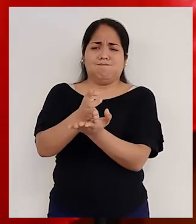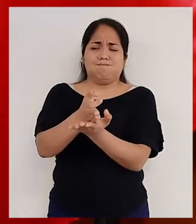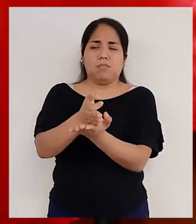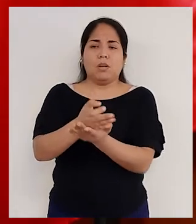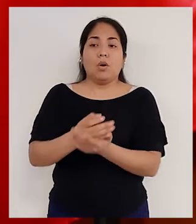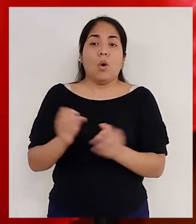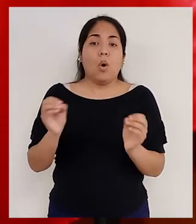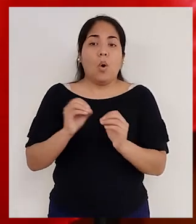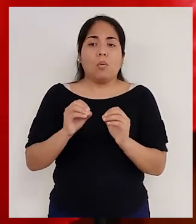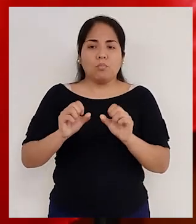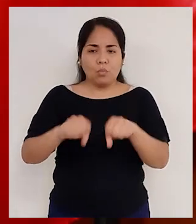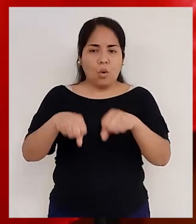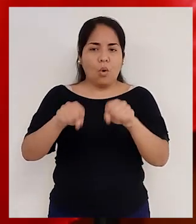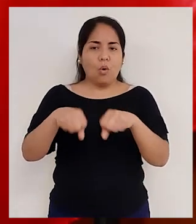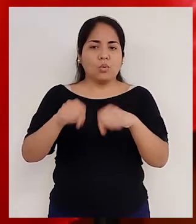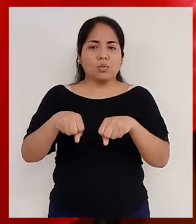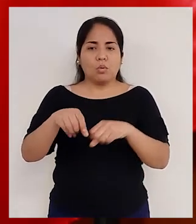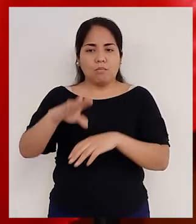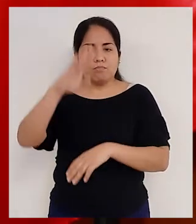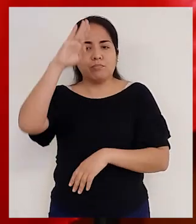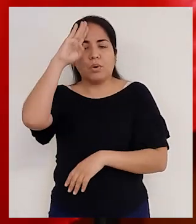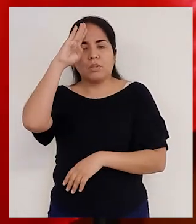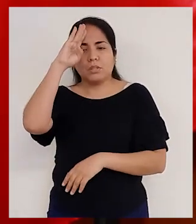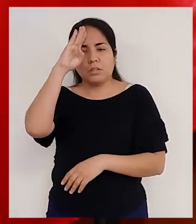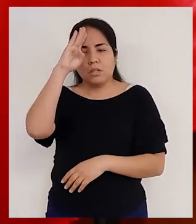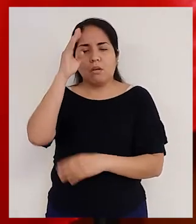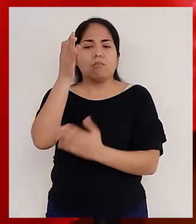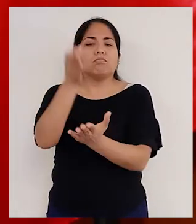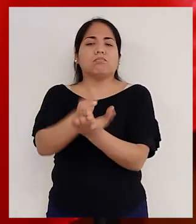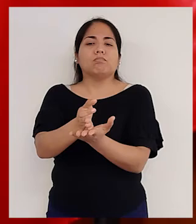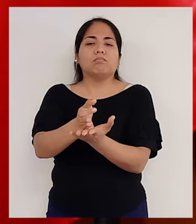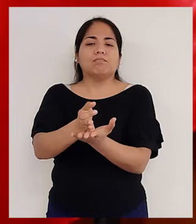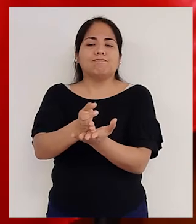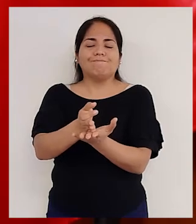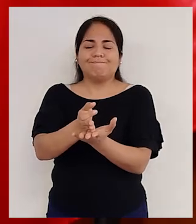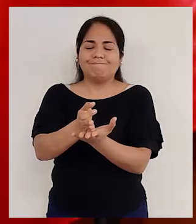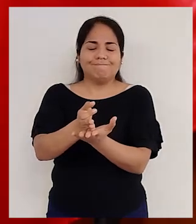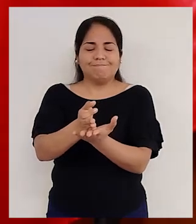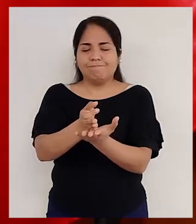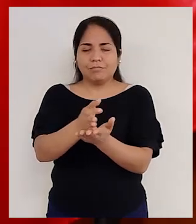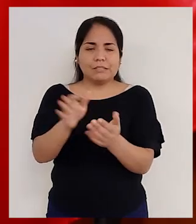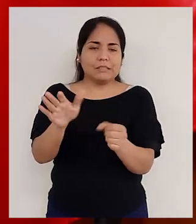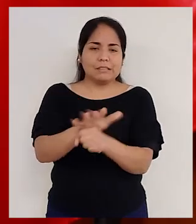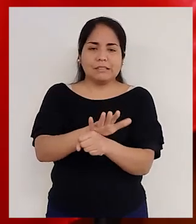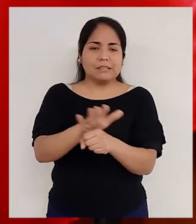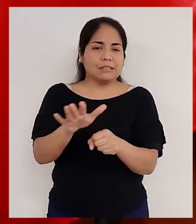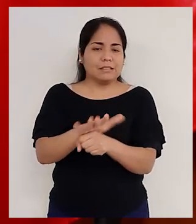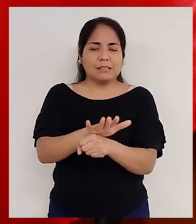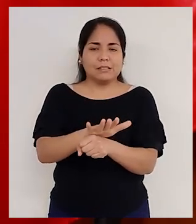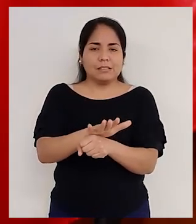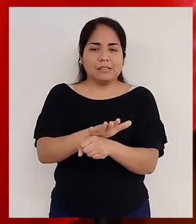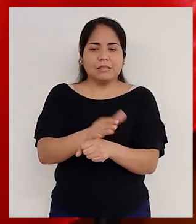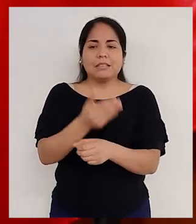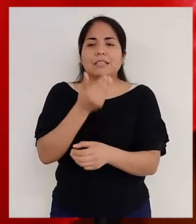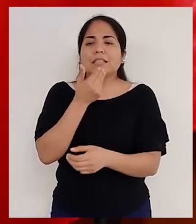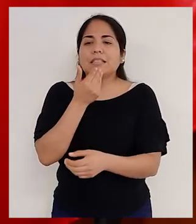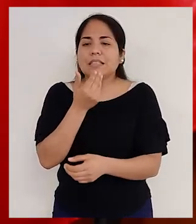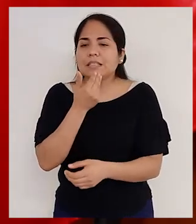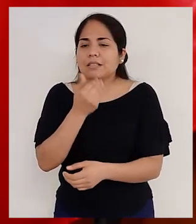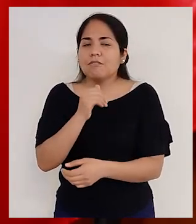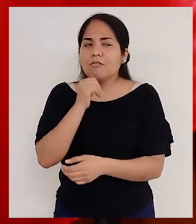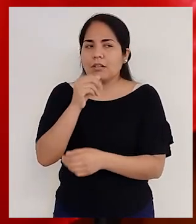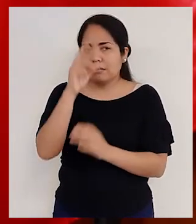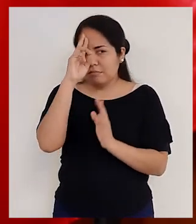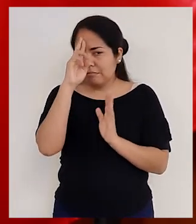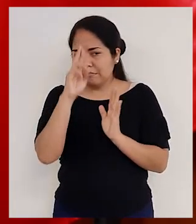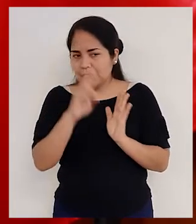Aunque parezca mentira, la moto del policía de tránsito que va a controlar al vigilante. Entonces,